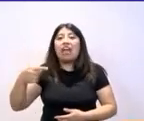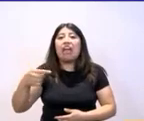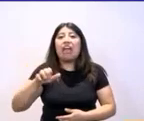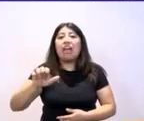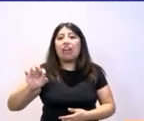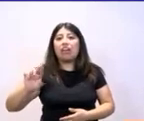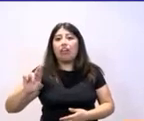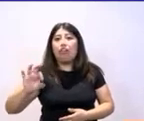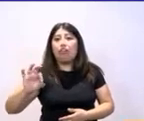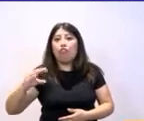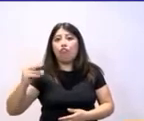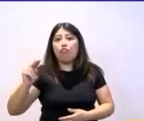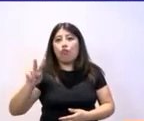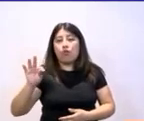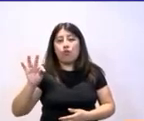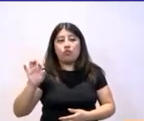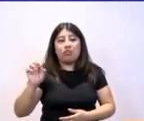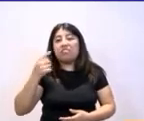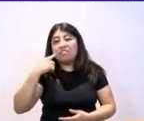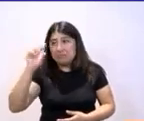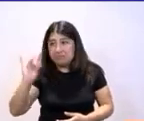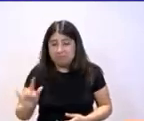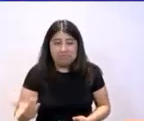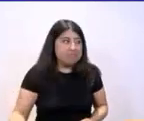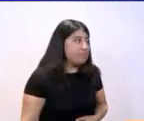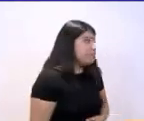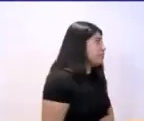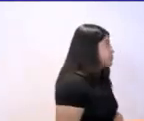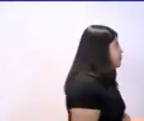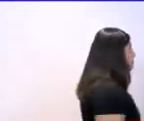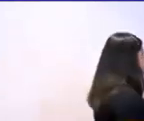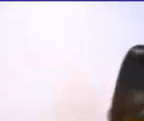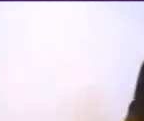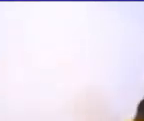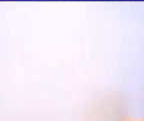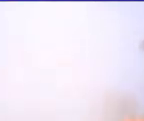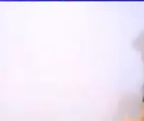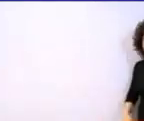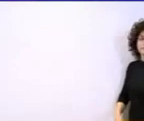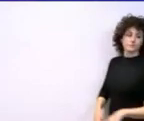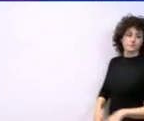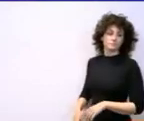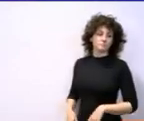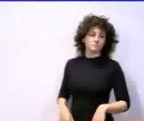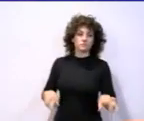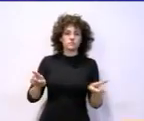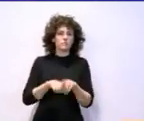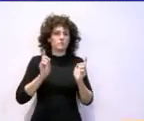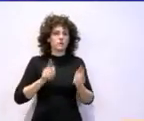cómo, gerocultores, sí, me parece que es el término. No se exige cualificación alguna, no se